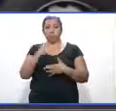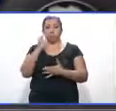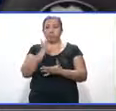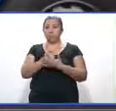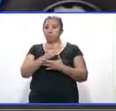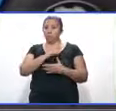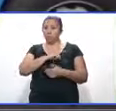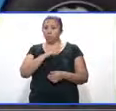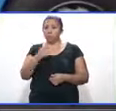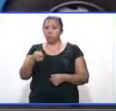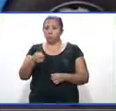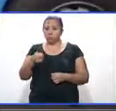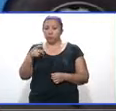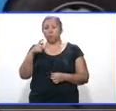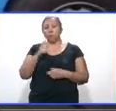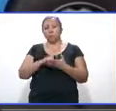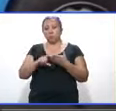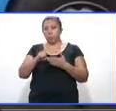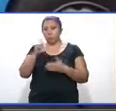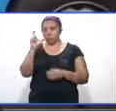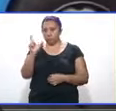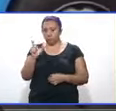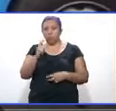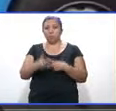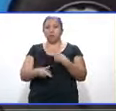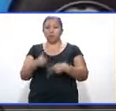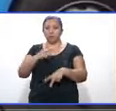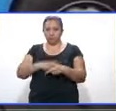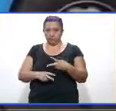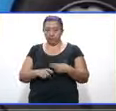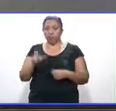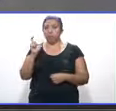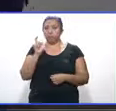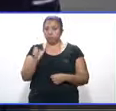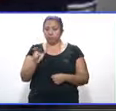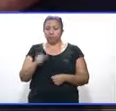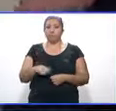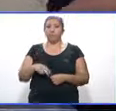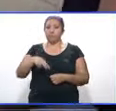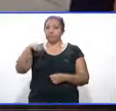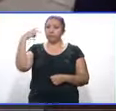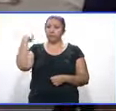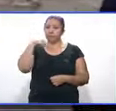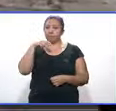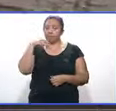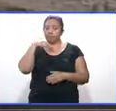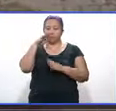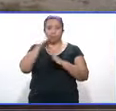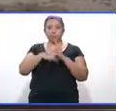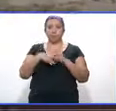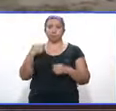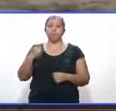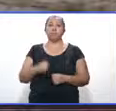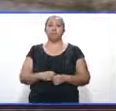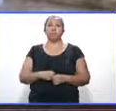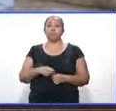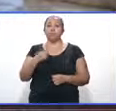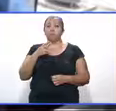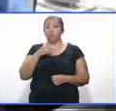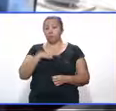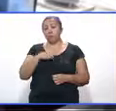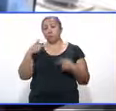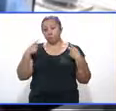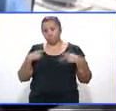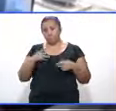será electrónico y pidió adquirir su tarjeta Va y Ven. Con el pago electrónico, los ascensos serán rápidos, disminuirá el tiempo de espera, el usuario tendrá